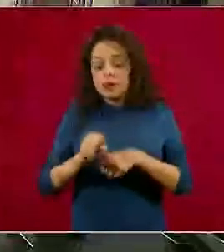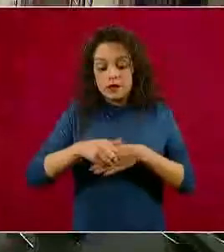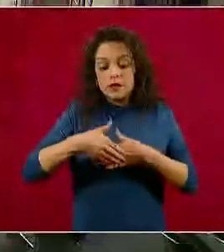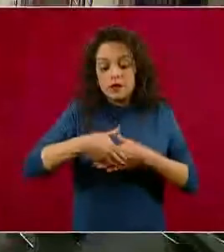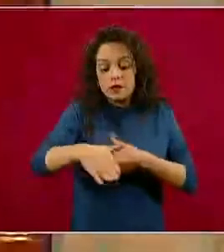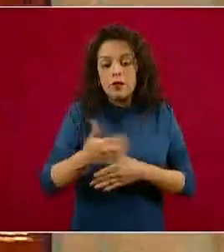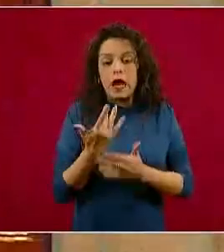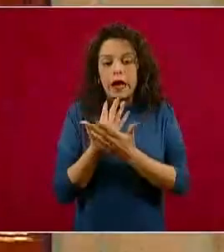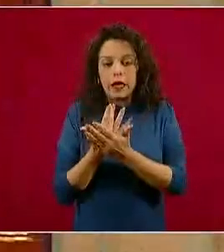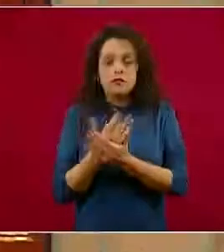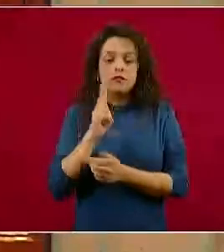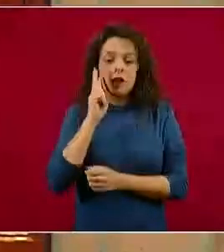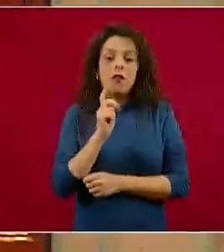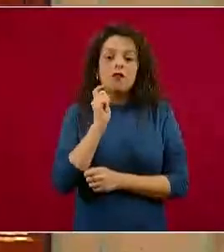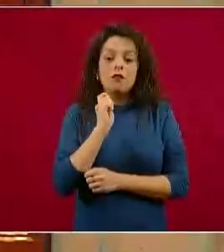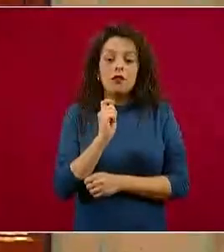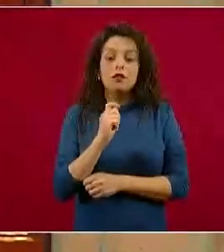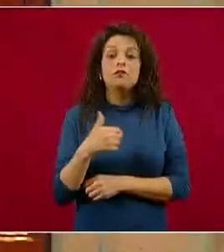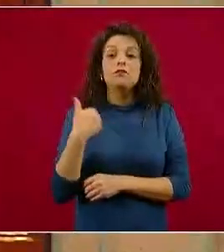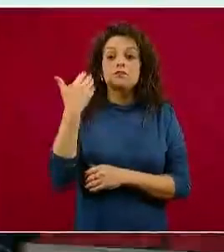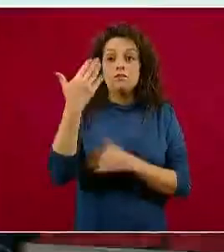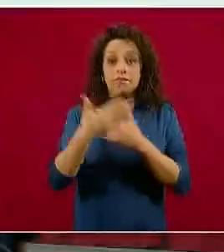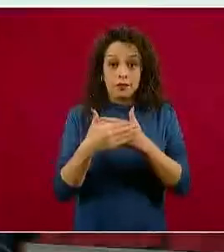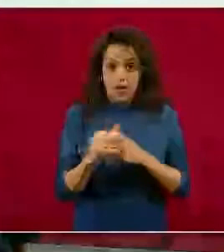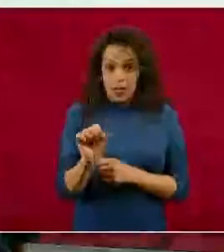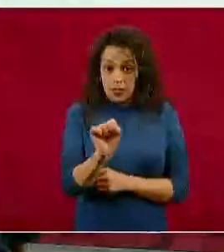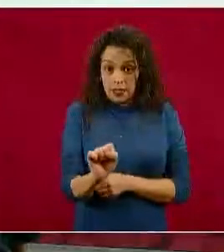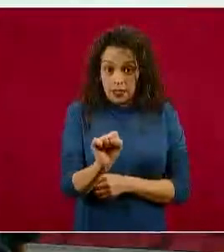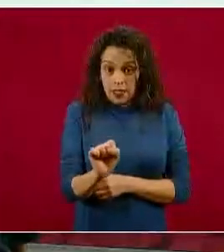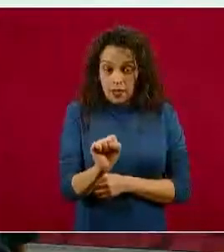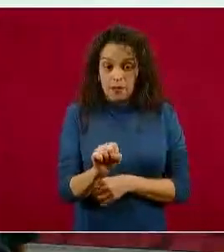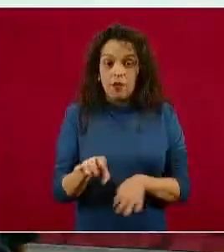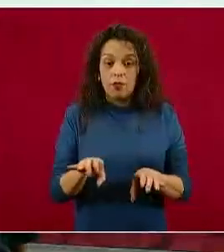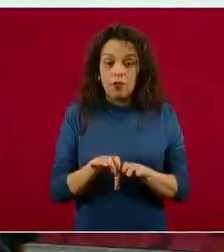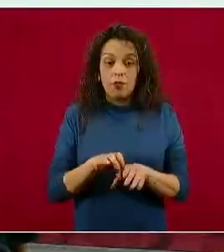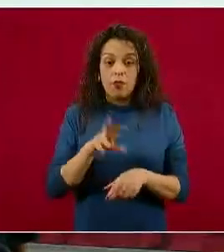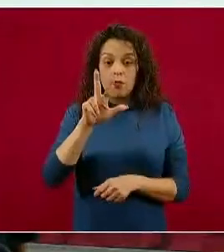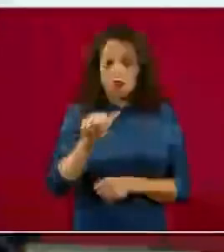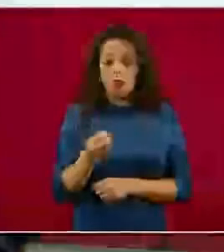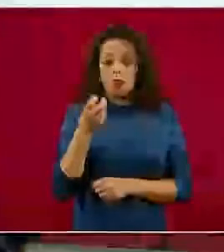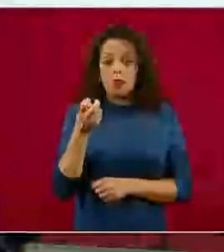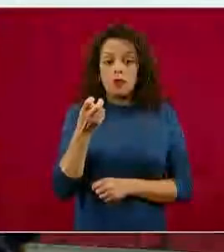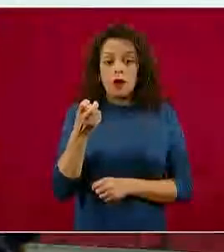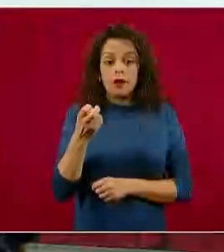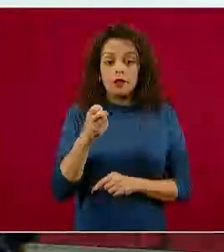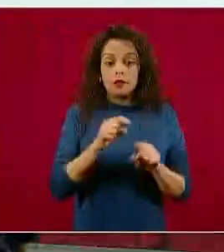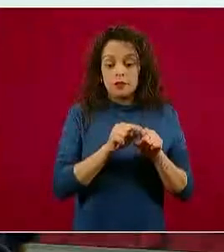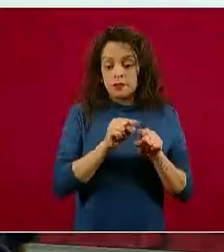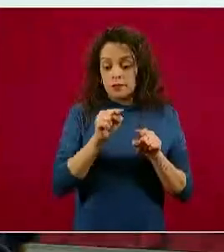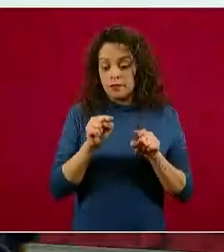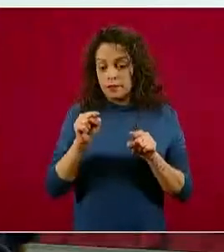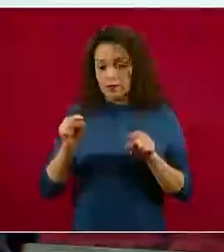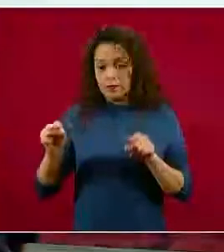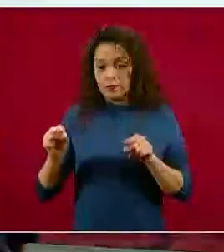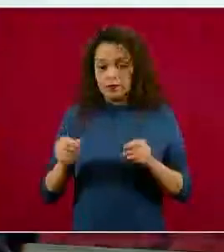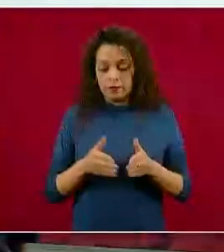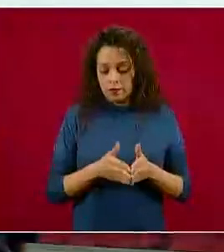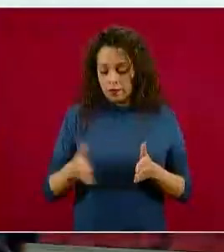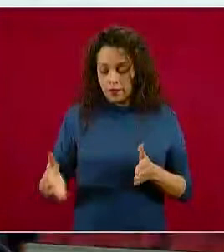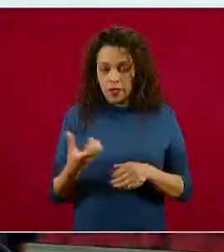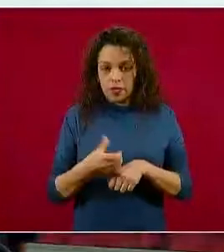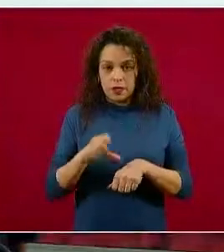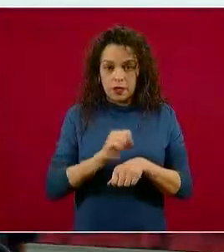podríamos tener una expectativa que de aquí al sábado realmente el comportamiento de la línea entre la semana 40 y